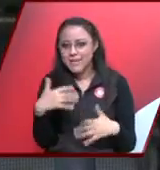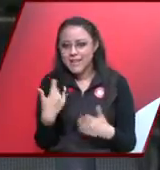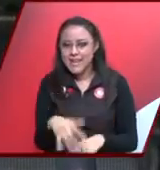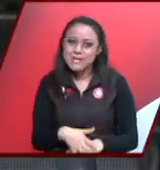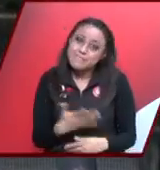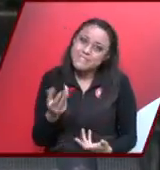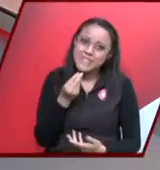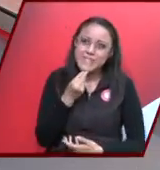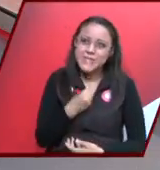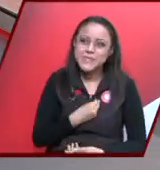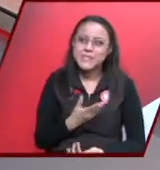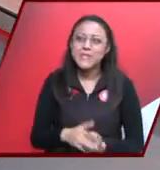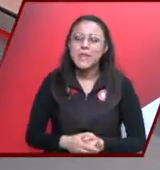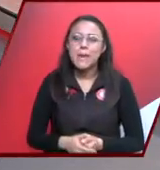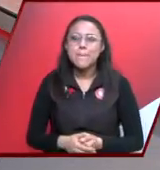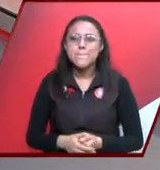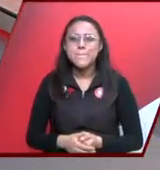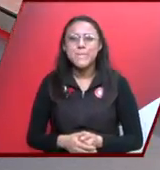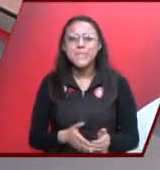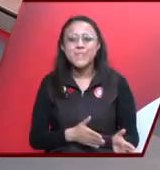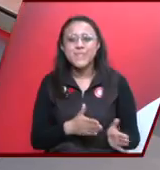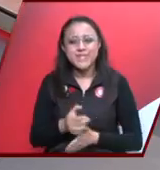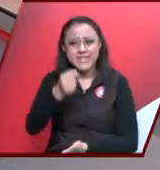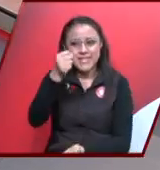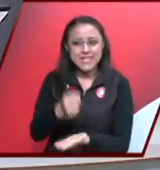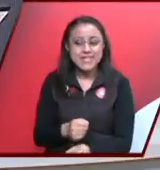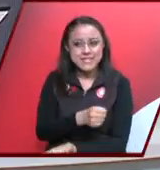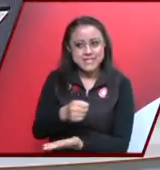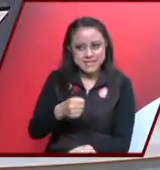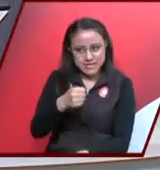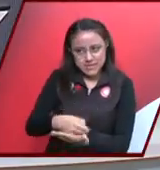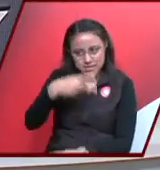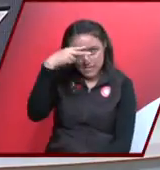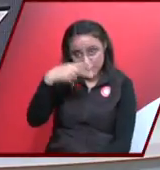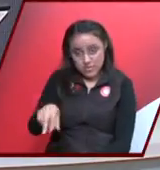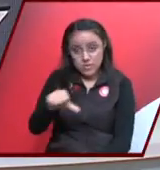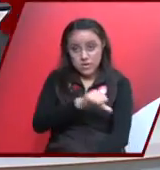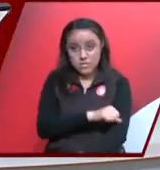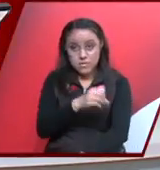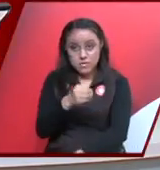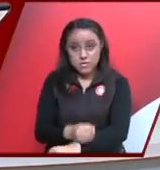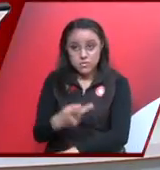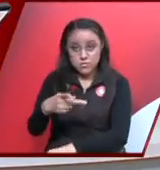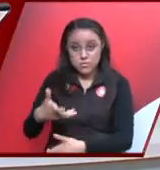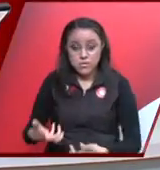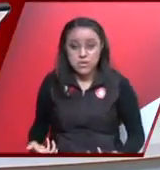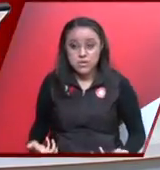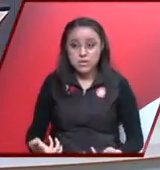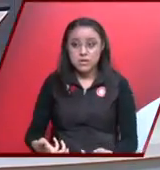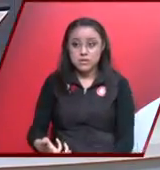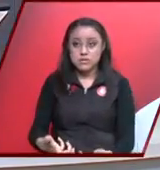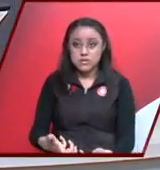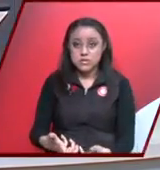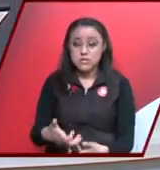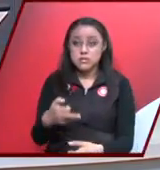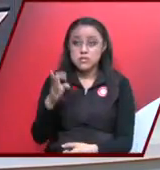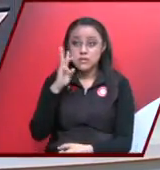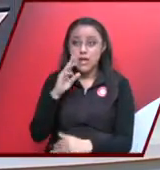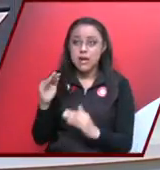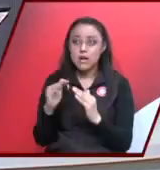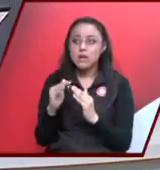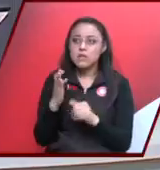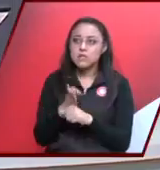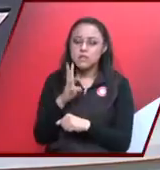Bueno, ahí está. Vamos a dar a quién corresponde aquí en la Ciudad de México, en Álvaro Obregón, al volver a su hogar. Uno espera que